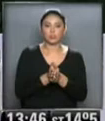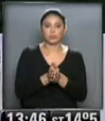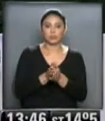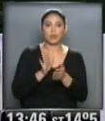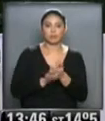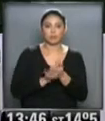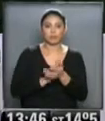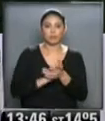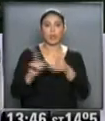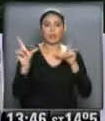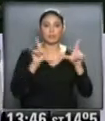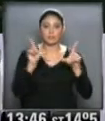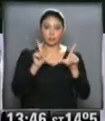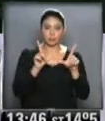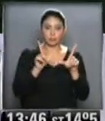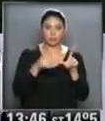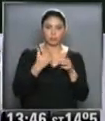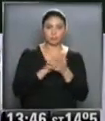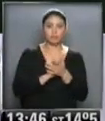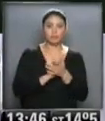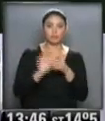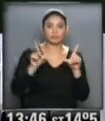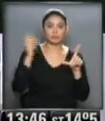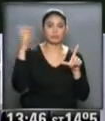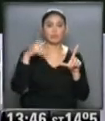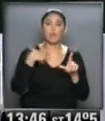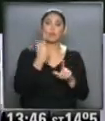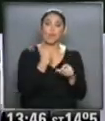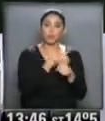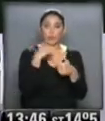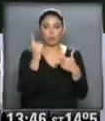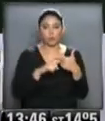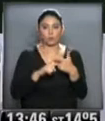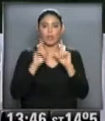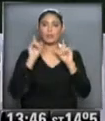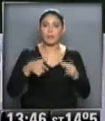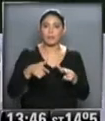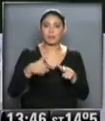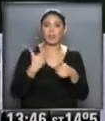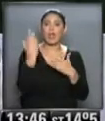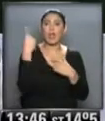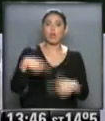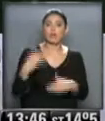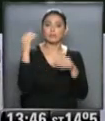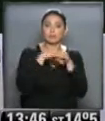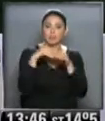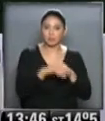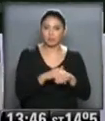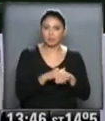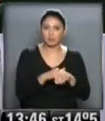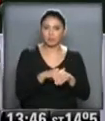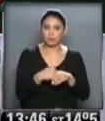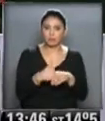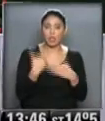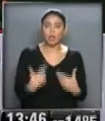de digitalización, la señal, y uno por un lado eso y por el otro lado la digitalización de los archivos también, el